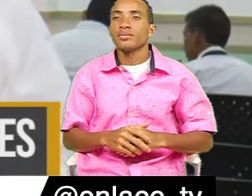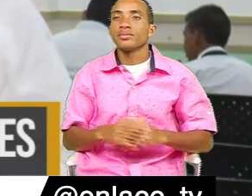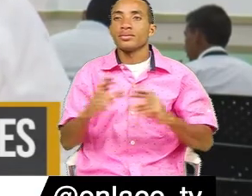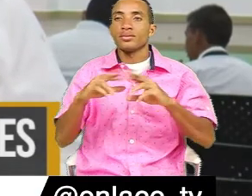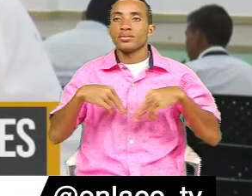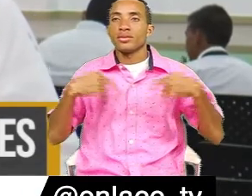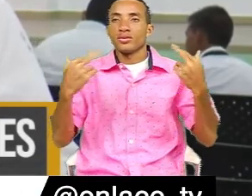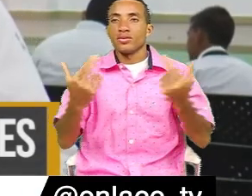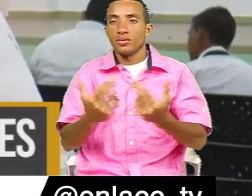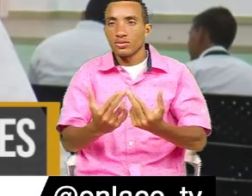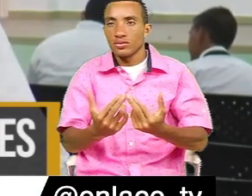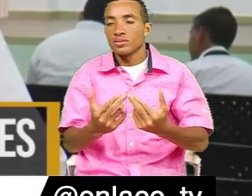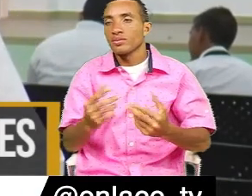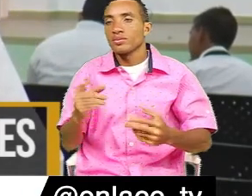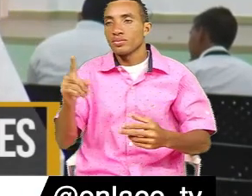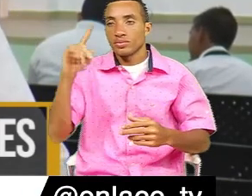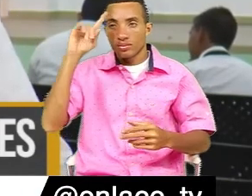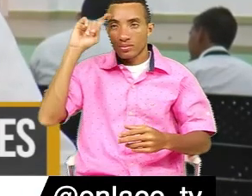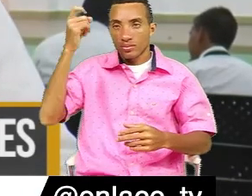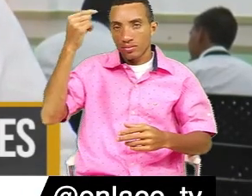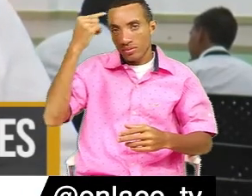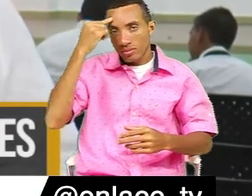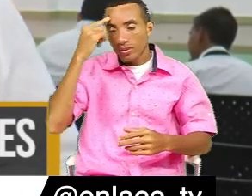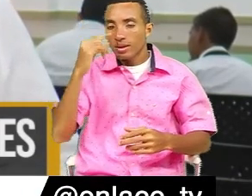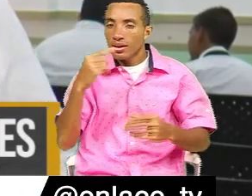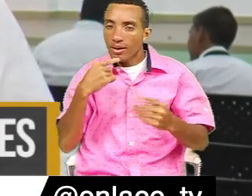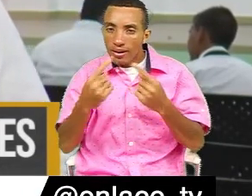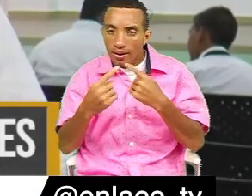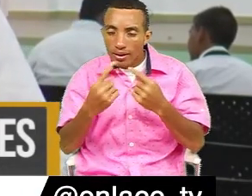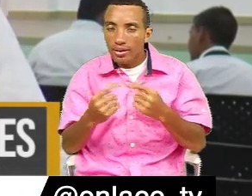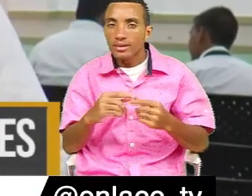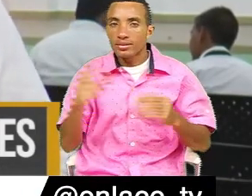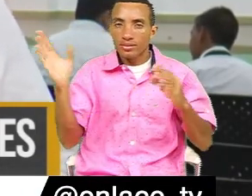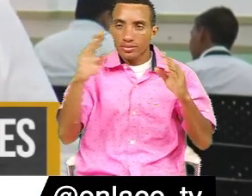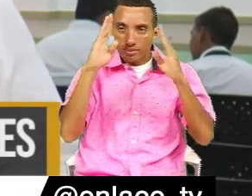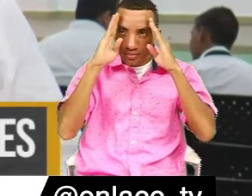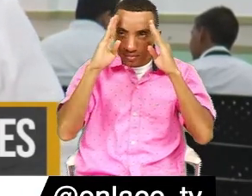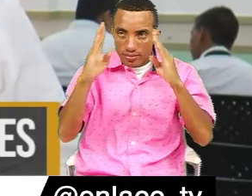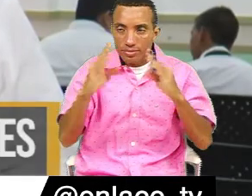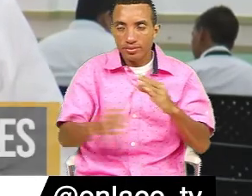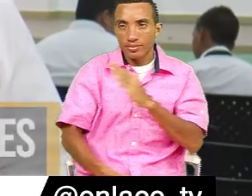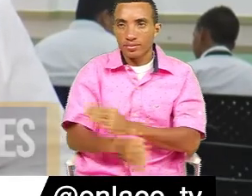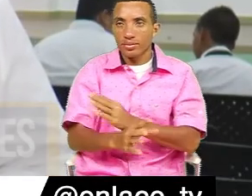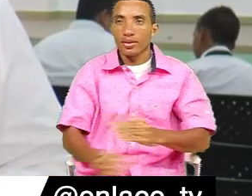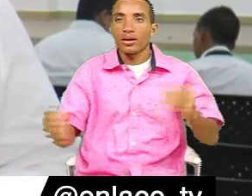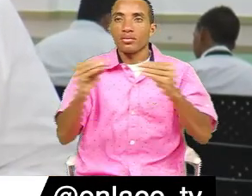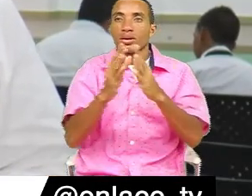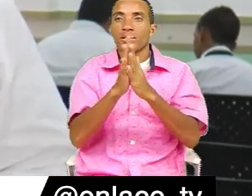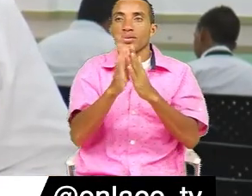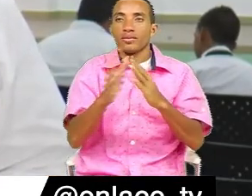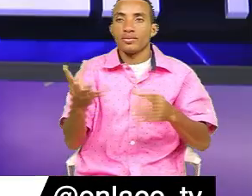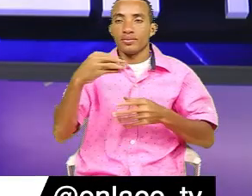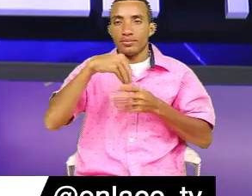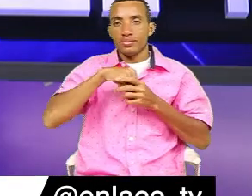encuentro de estudiantes con el gobierno municipal. Estaremos muy atentos a sus conclusiones. Sigan ustedes con más información en Estudios.